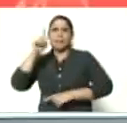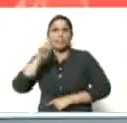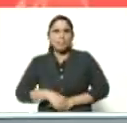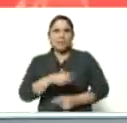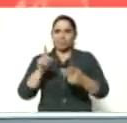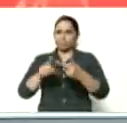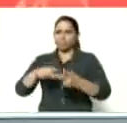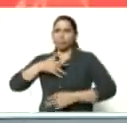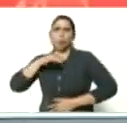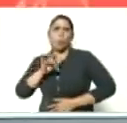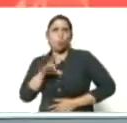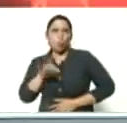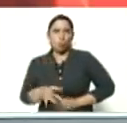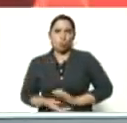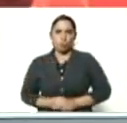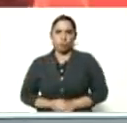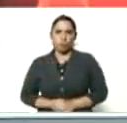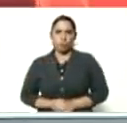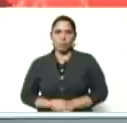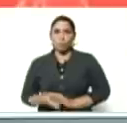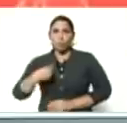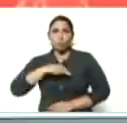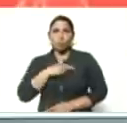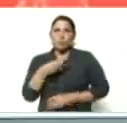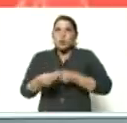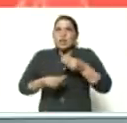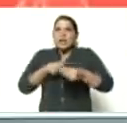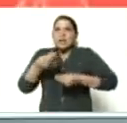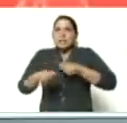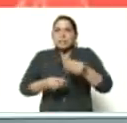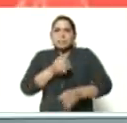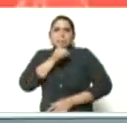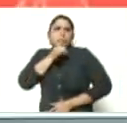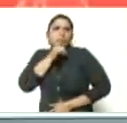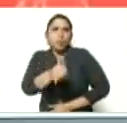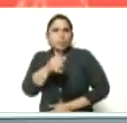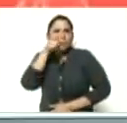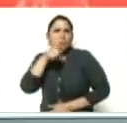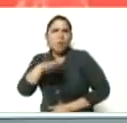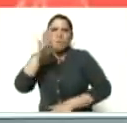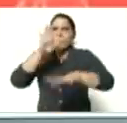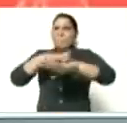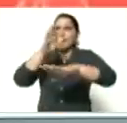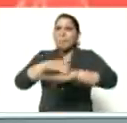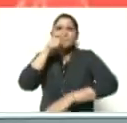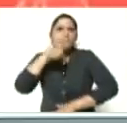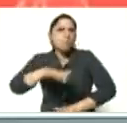dolor que íbamos a ocasionar con la noticia a nuestro pueblo.